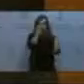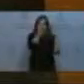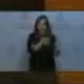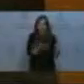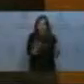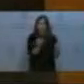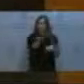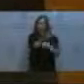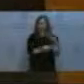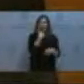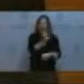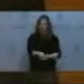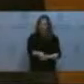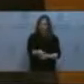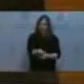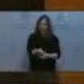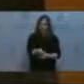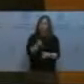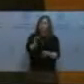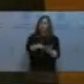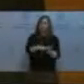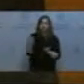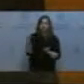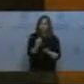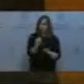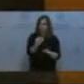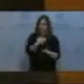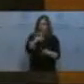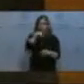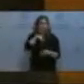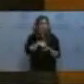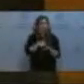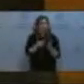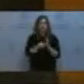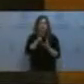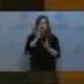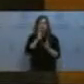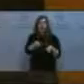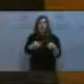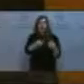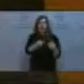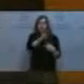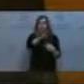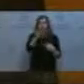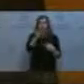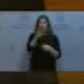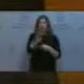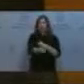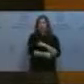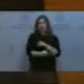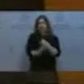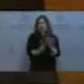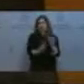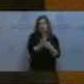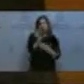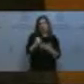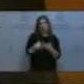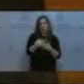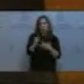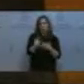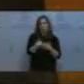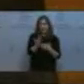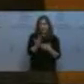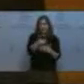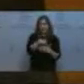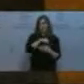mojarse. No vale que nos tire aquí un plan de residuos un 25 de agosto por las mañanas en la prensa regional con una